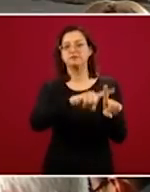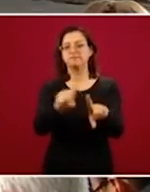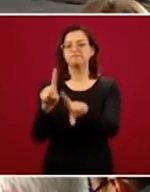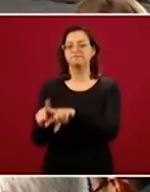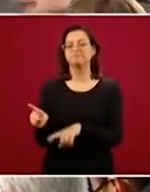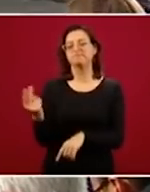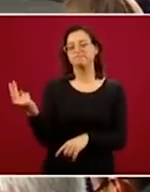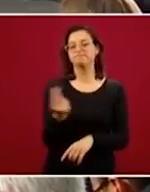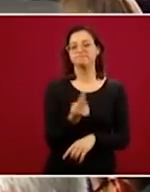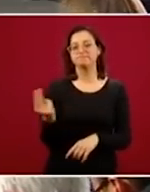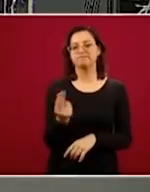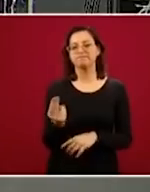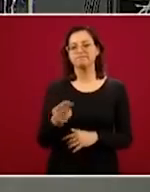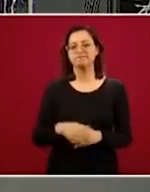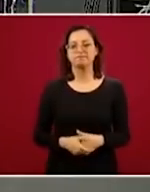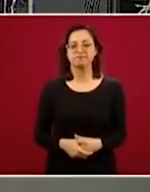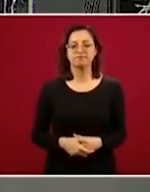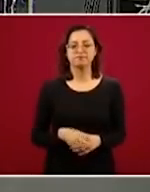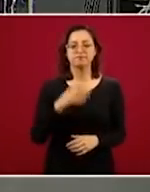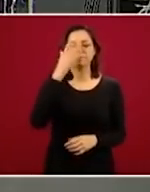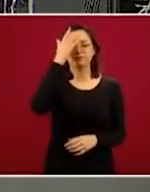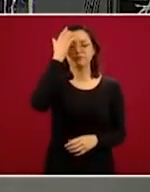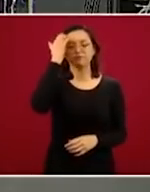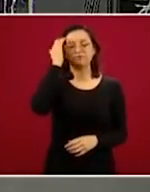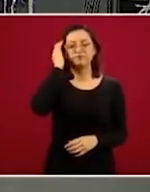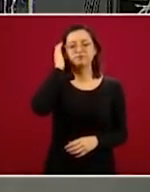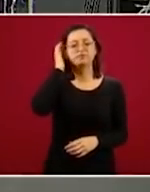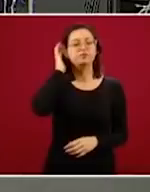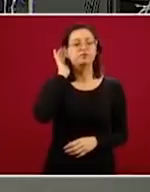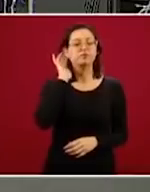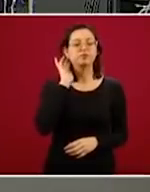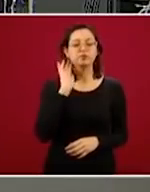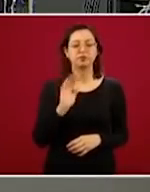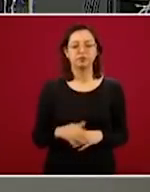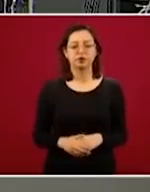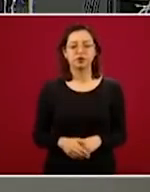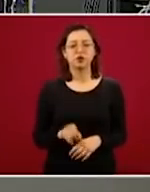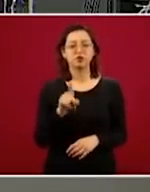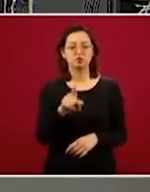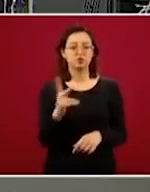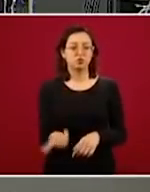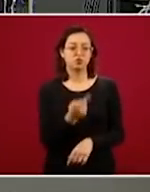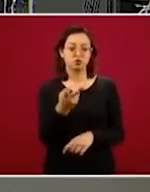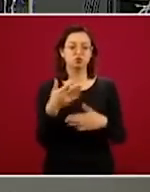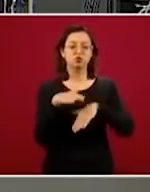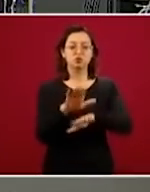entonces si me permite ahorita una pregunta sobre desarrollo económico